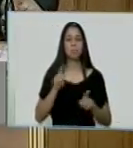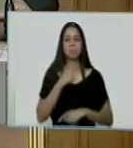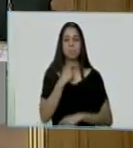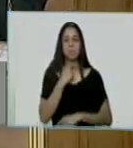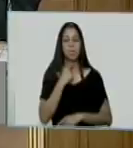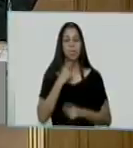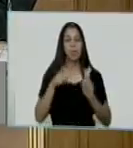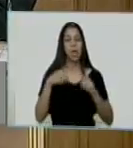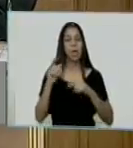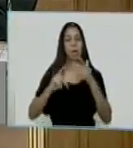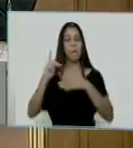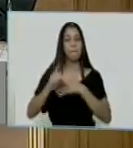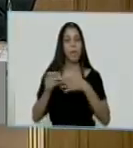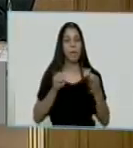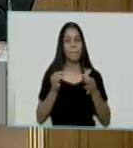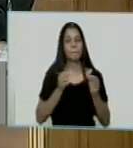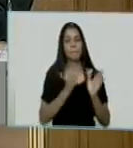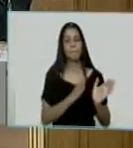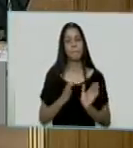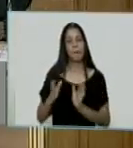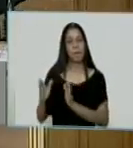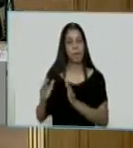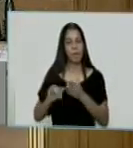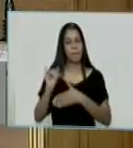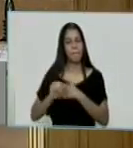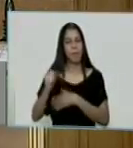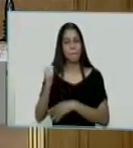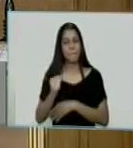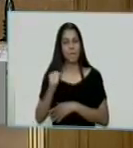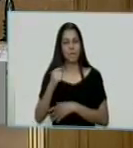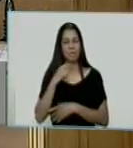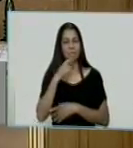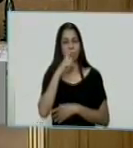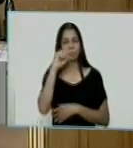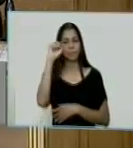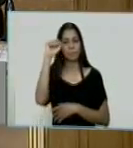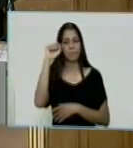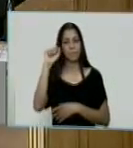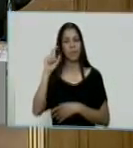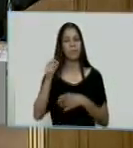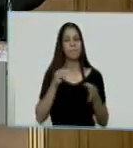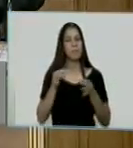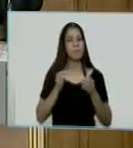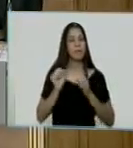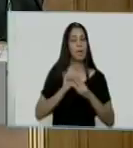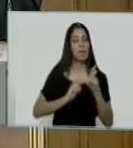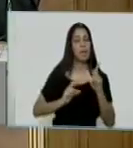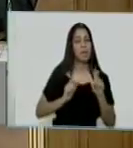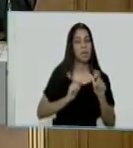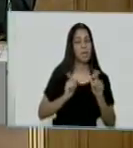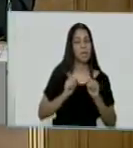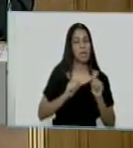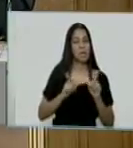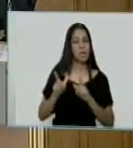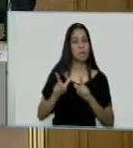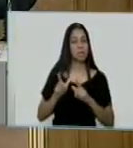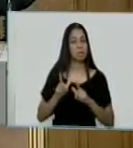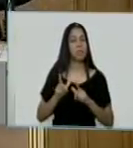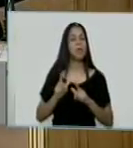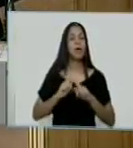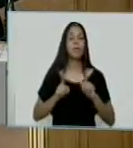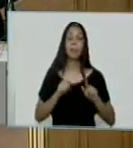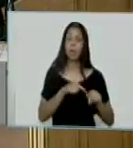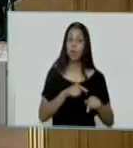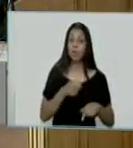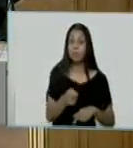preparémonos para los hechos de violencia, de hecho. Pero preparémonos también para que cada acción de violencia de la derecha tenga una respuesta